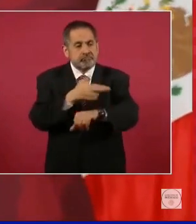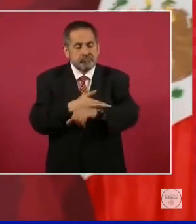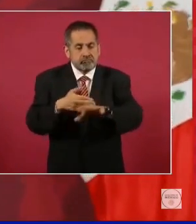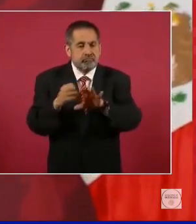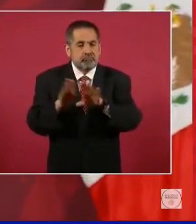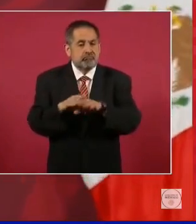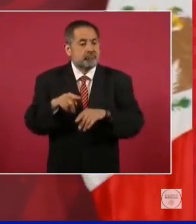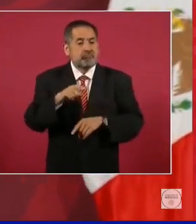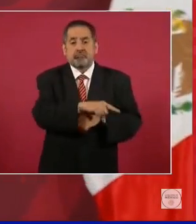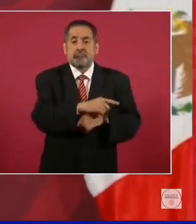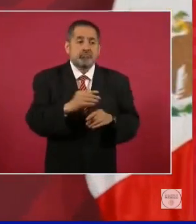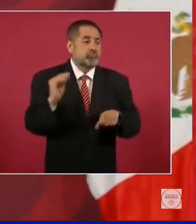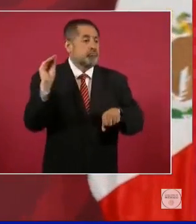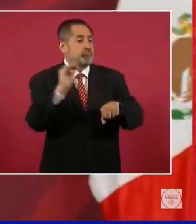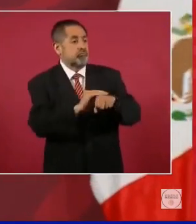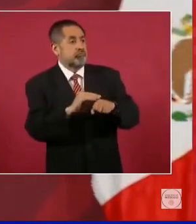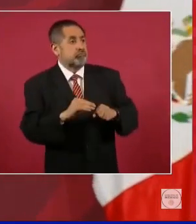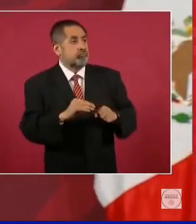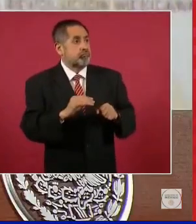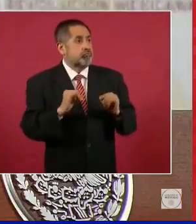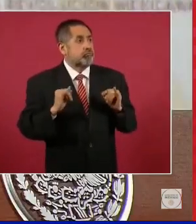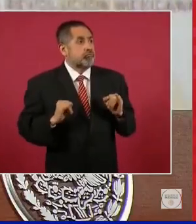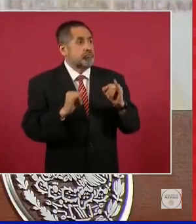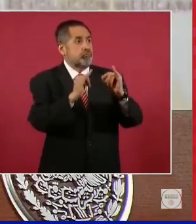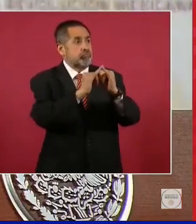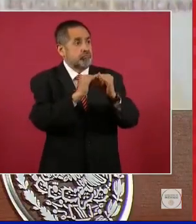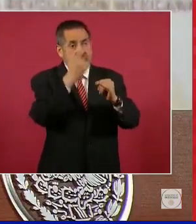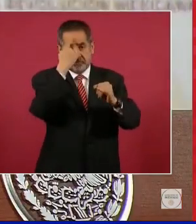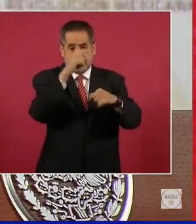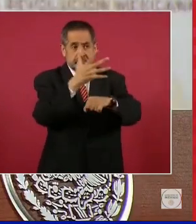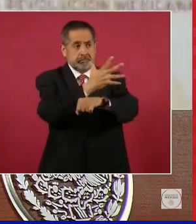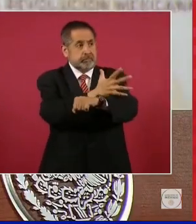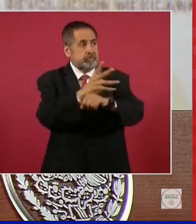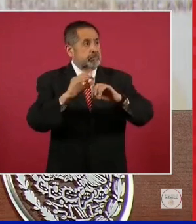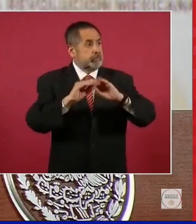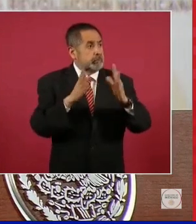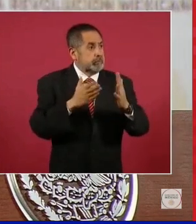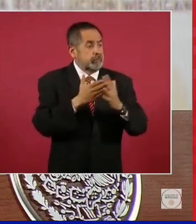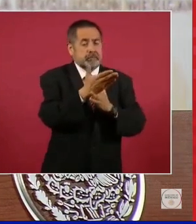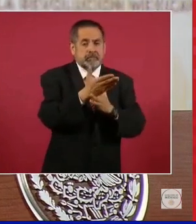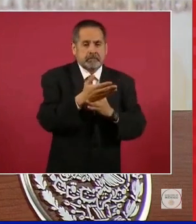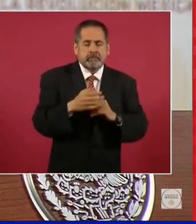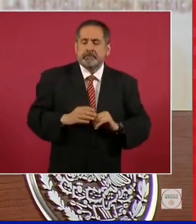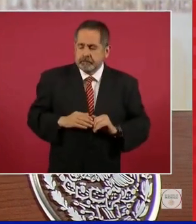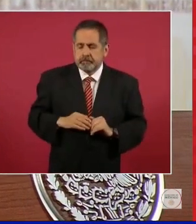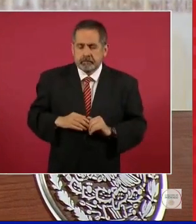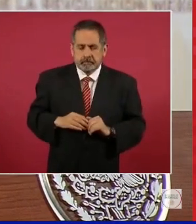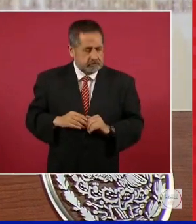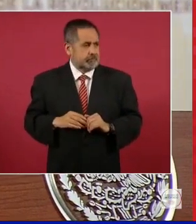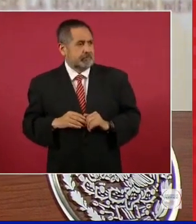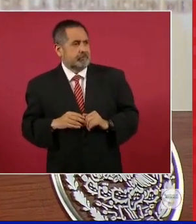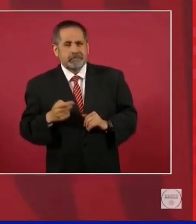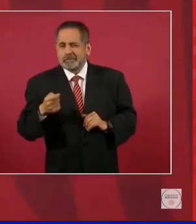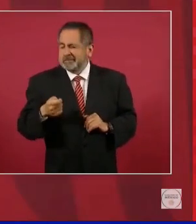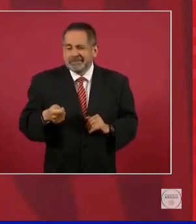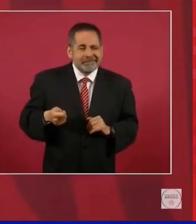un instituto para la transparencia y su primer acto,